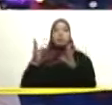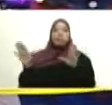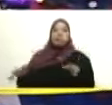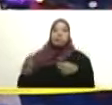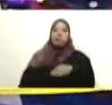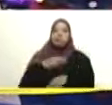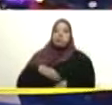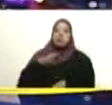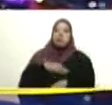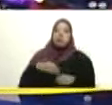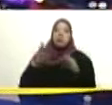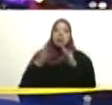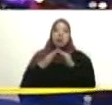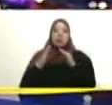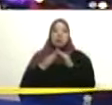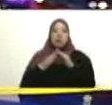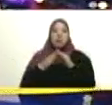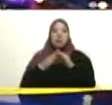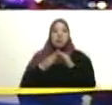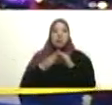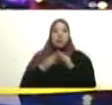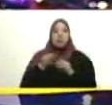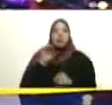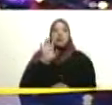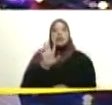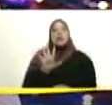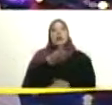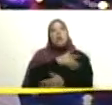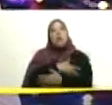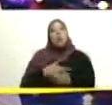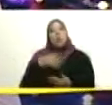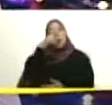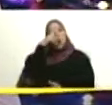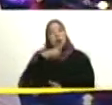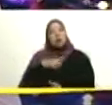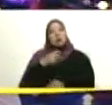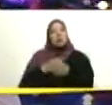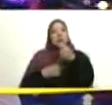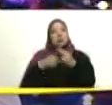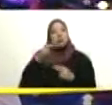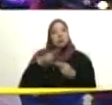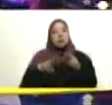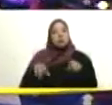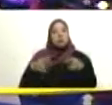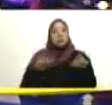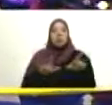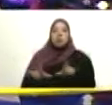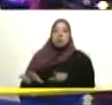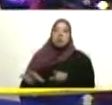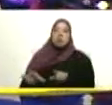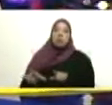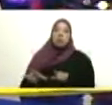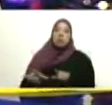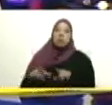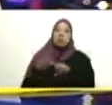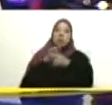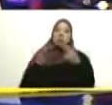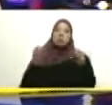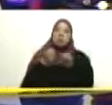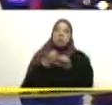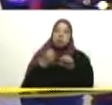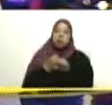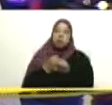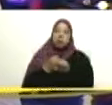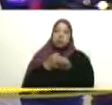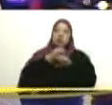Misión Vivienda Venezuela que tengan más de 5 años de construidos y entregados, y la conformación